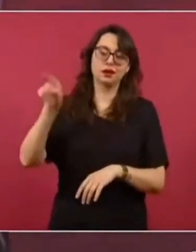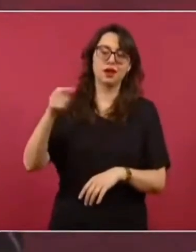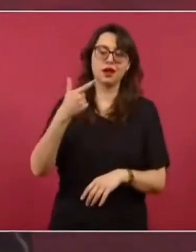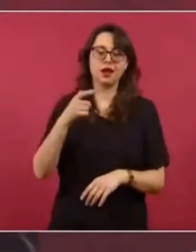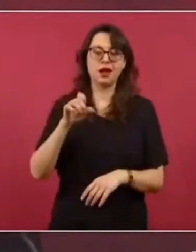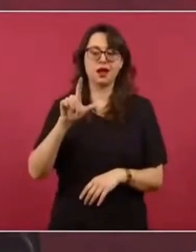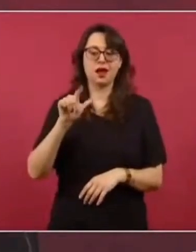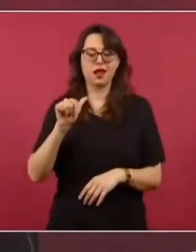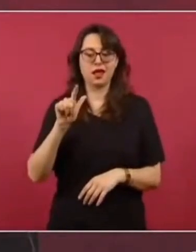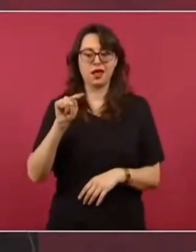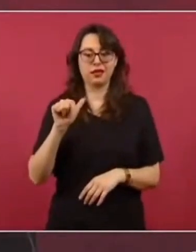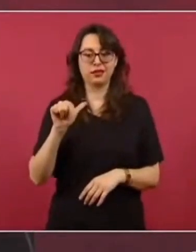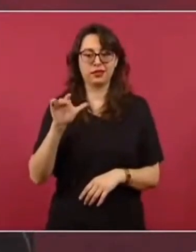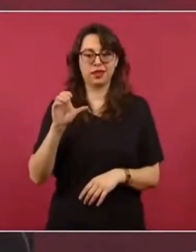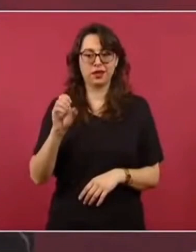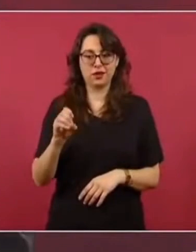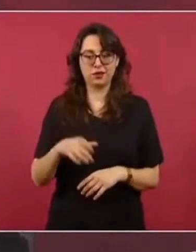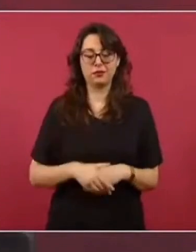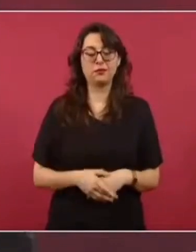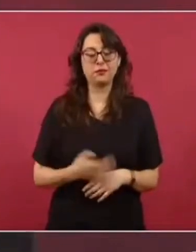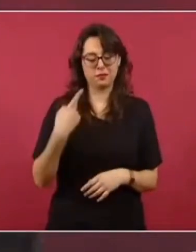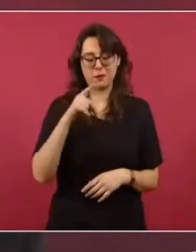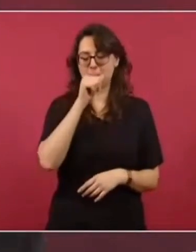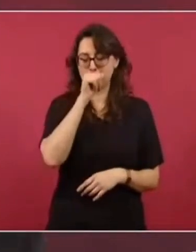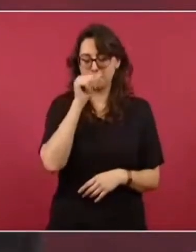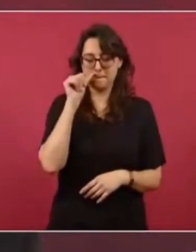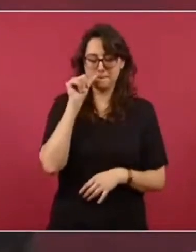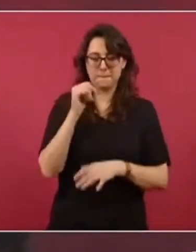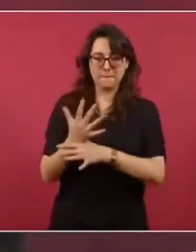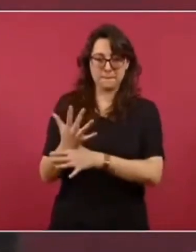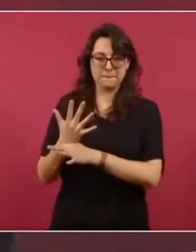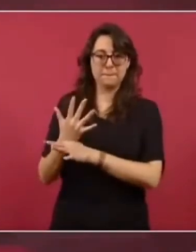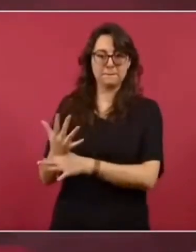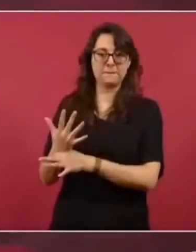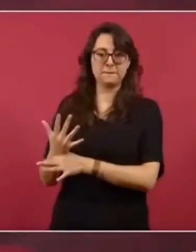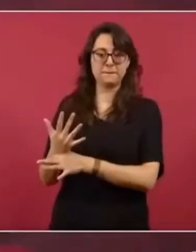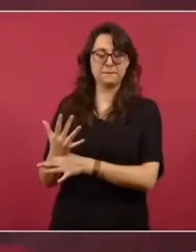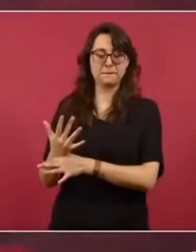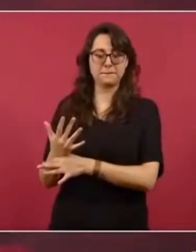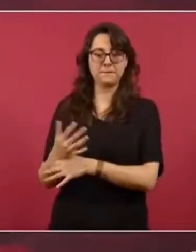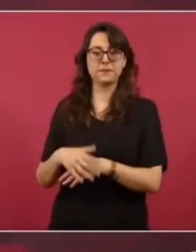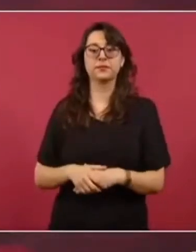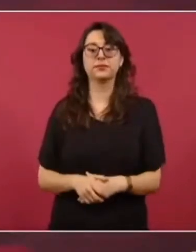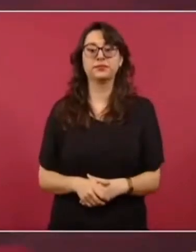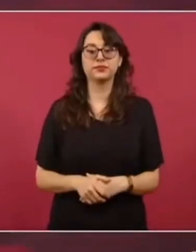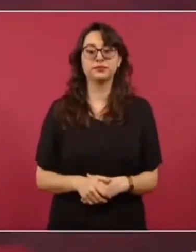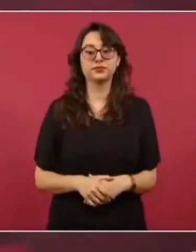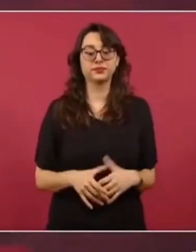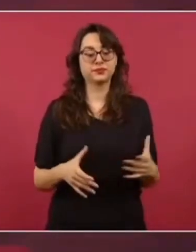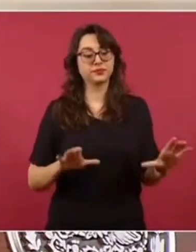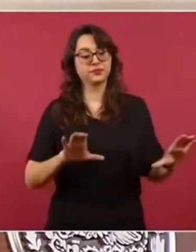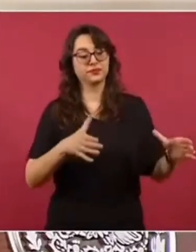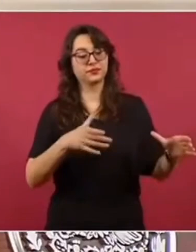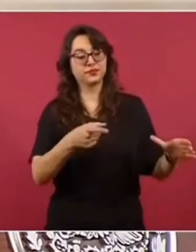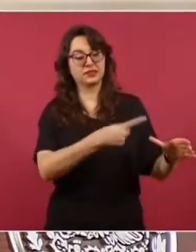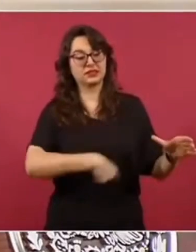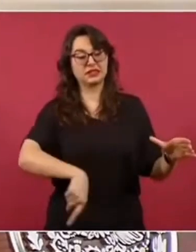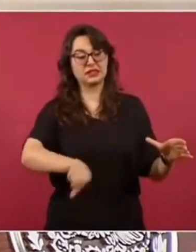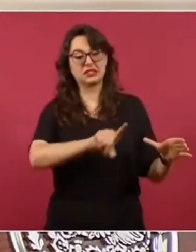los reaccionarios que son también mexicanos